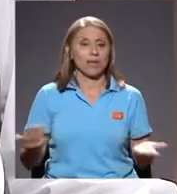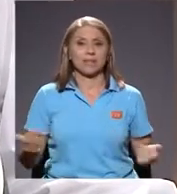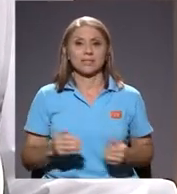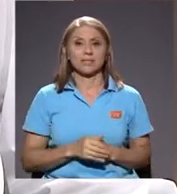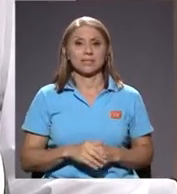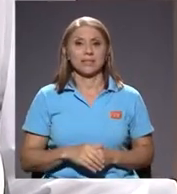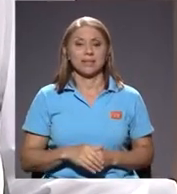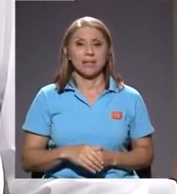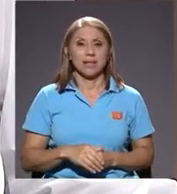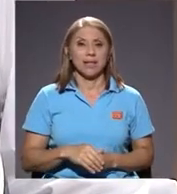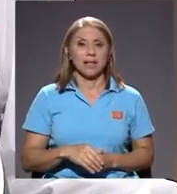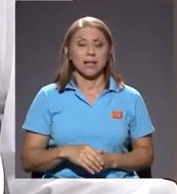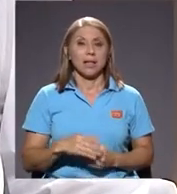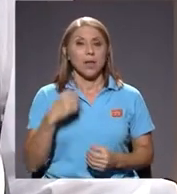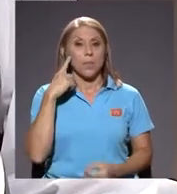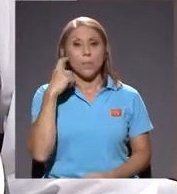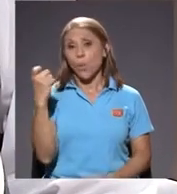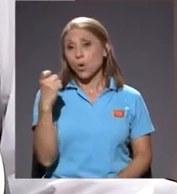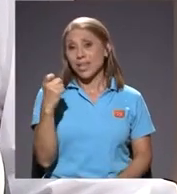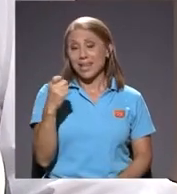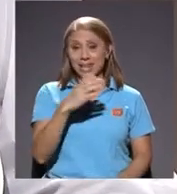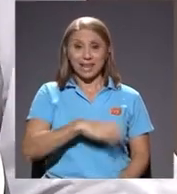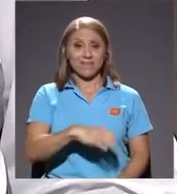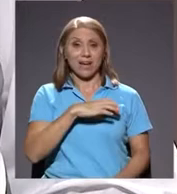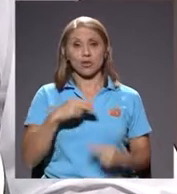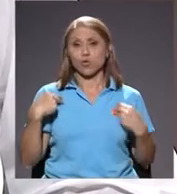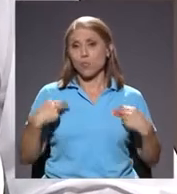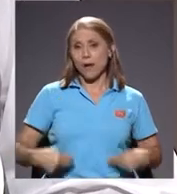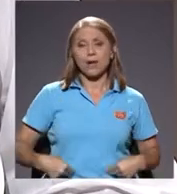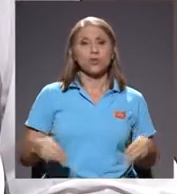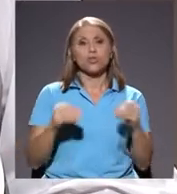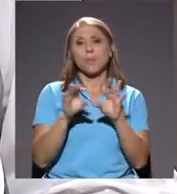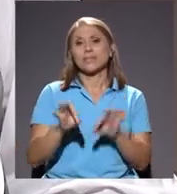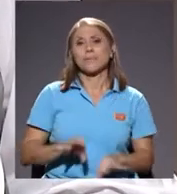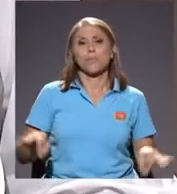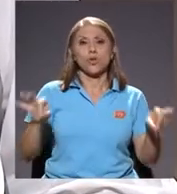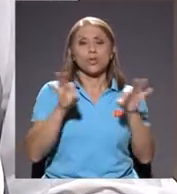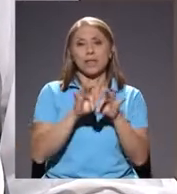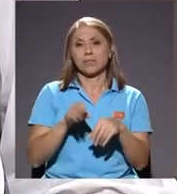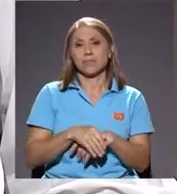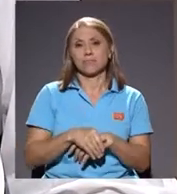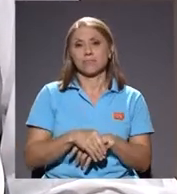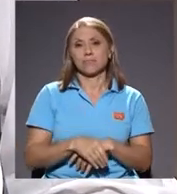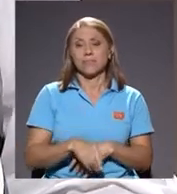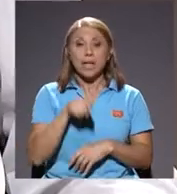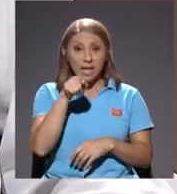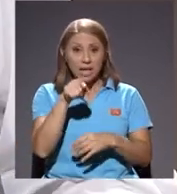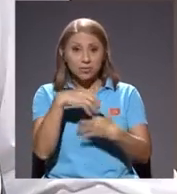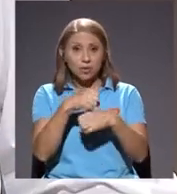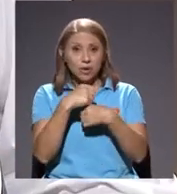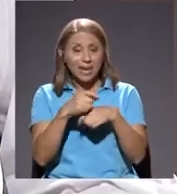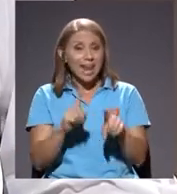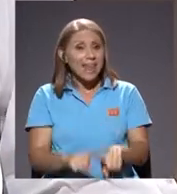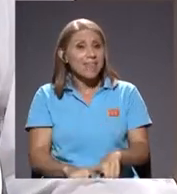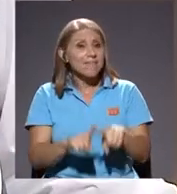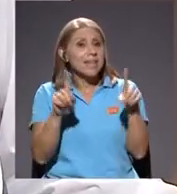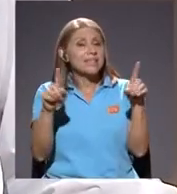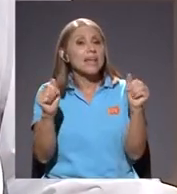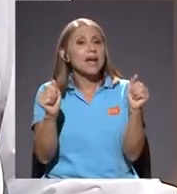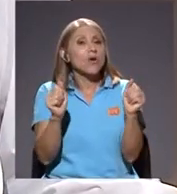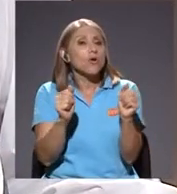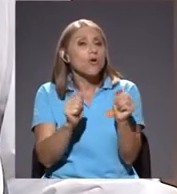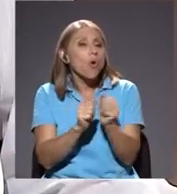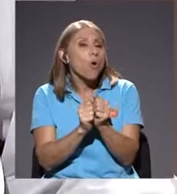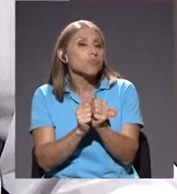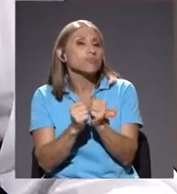venía diciendo desde el principio el factor humano es lo más importante que haría la diferencia con respecto de cualquier otra